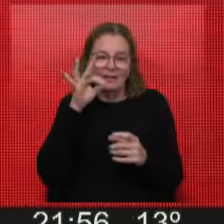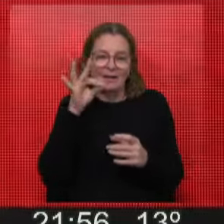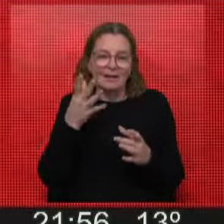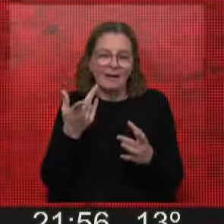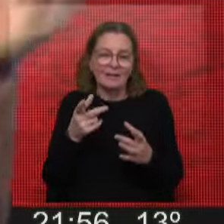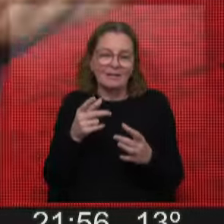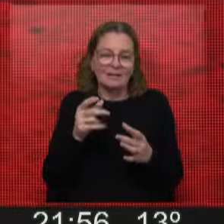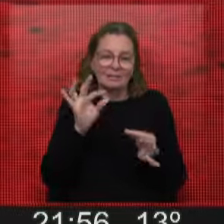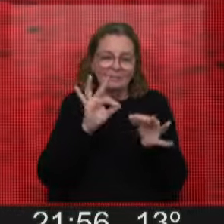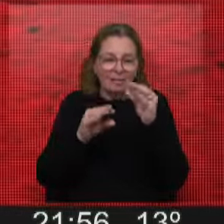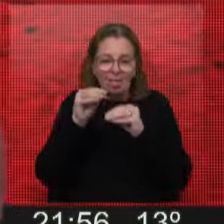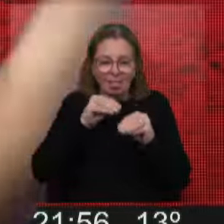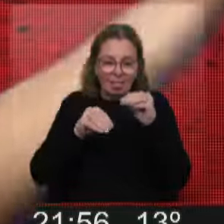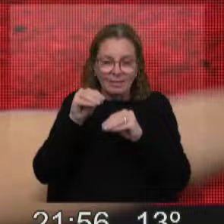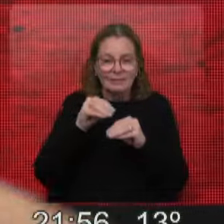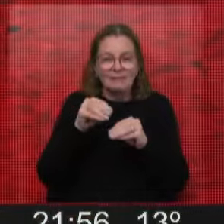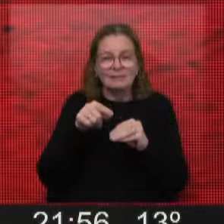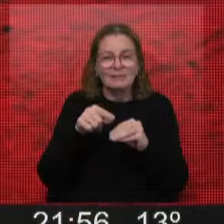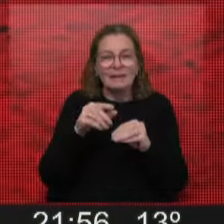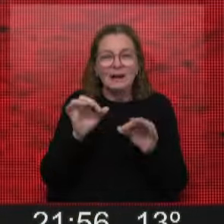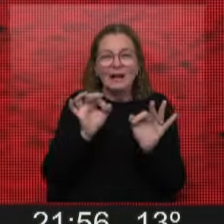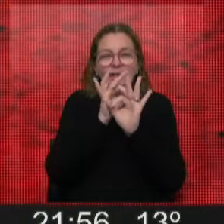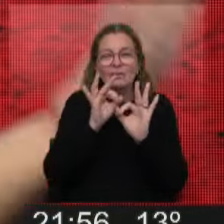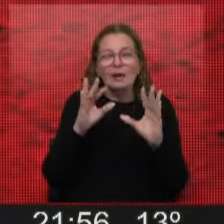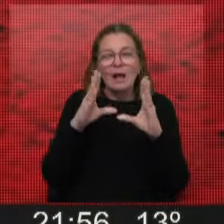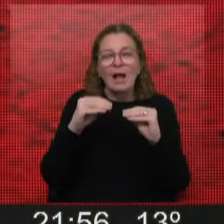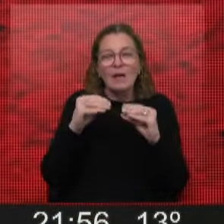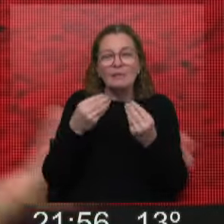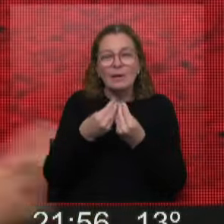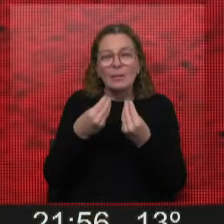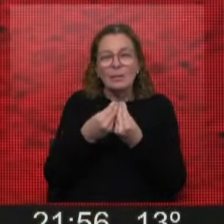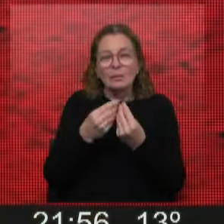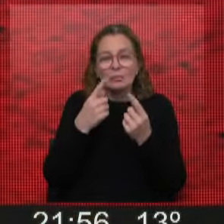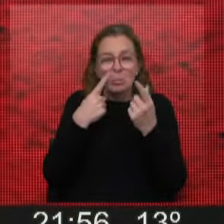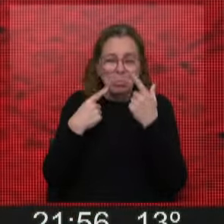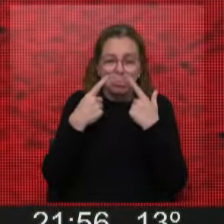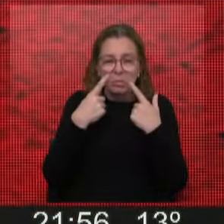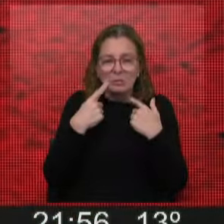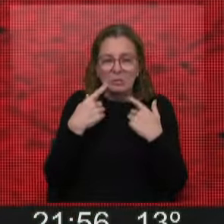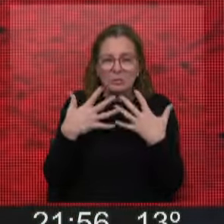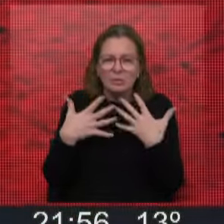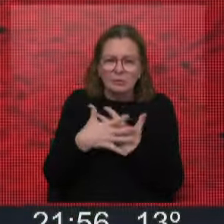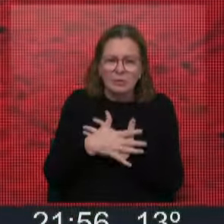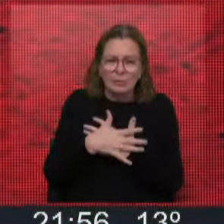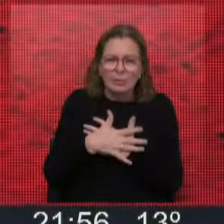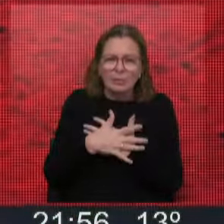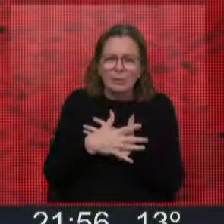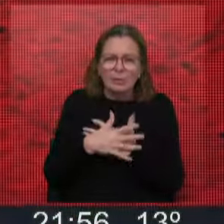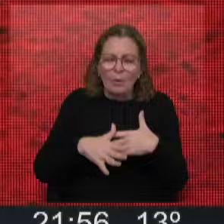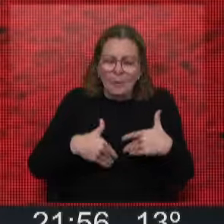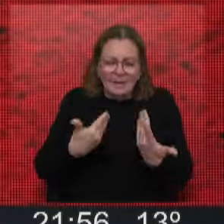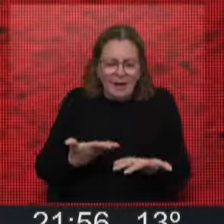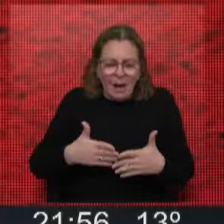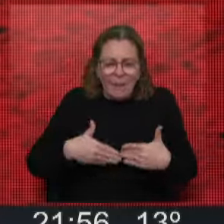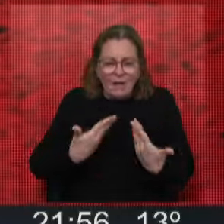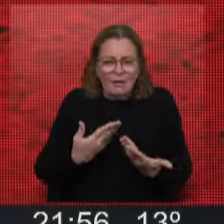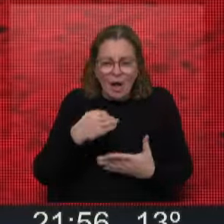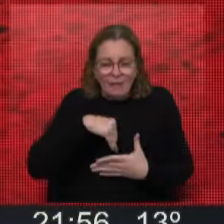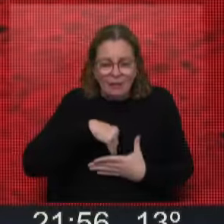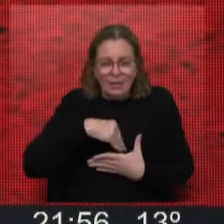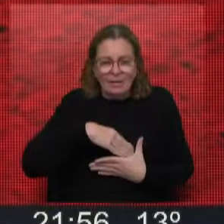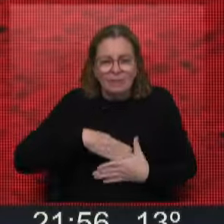eso. Pero en realidad sí, las canciones hablan todo de depresión, tristeza, pero son como una manera de desahogarte y tener algo